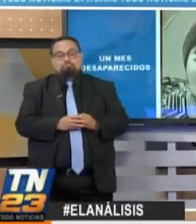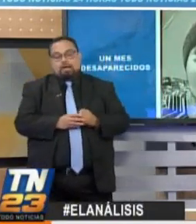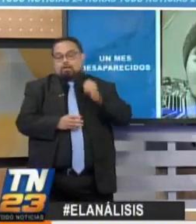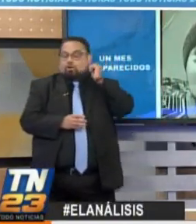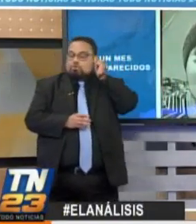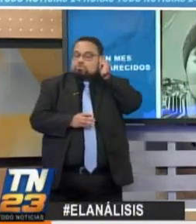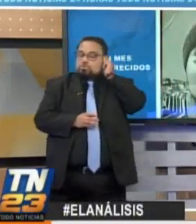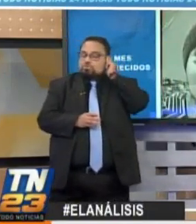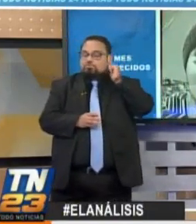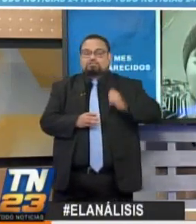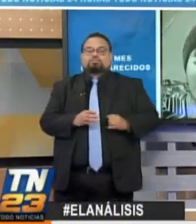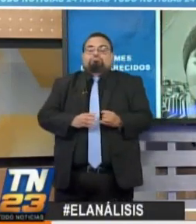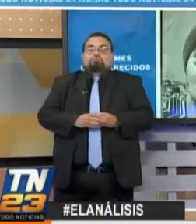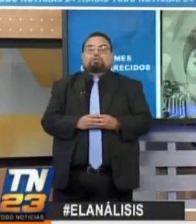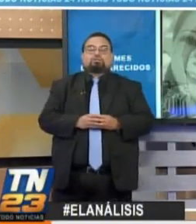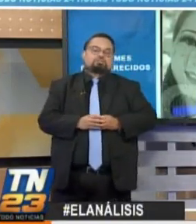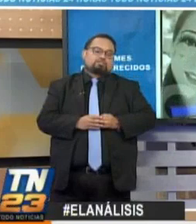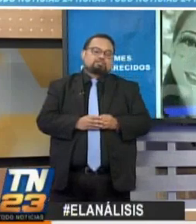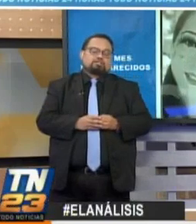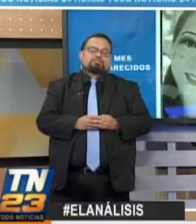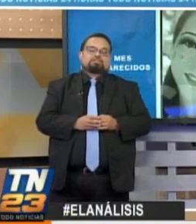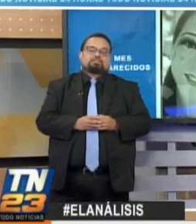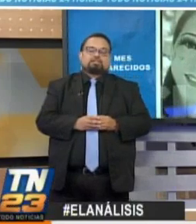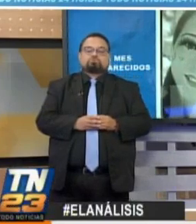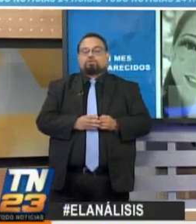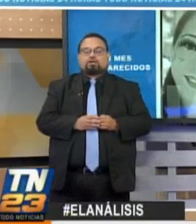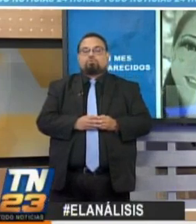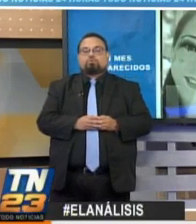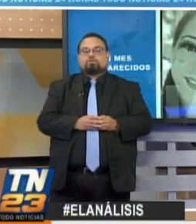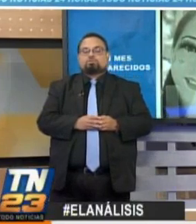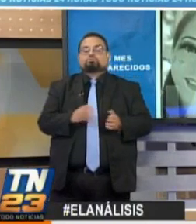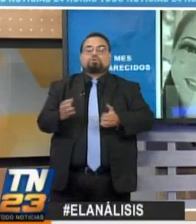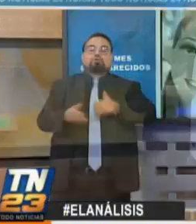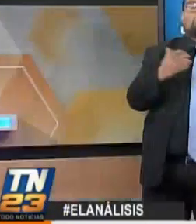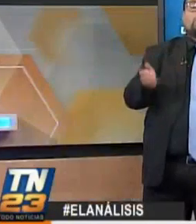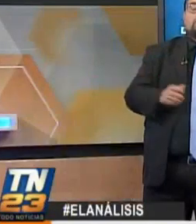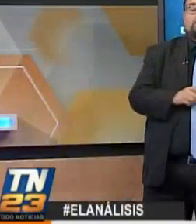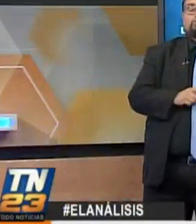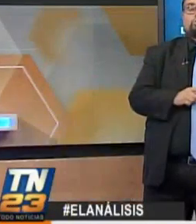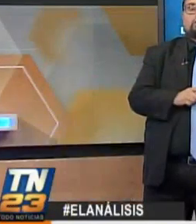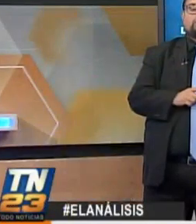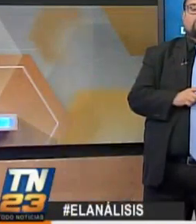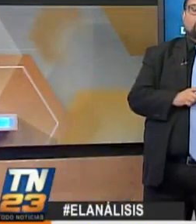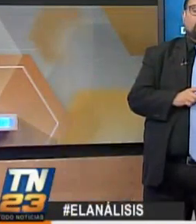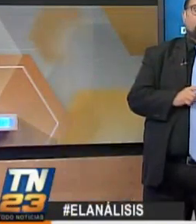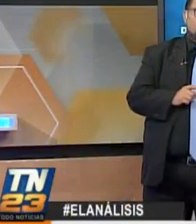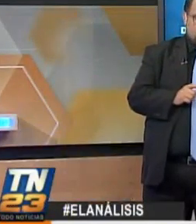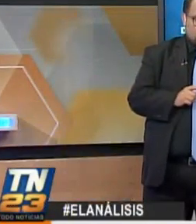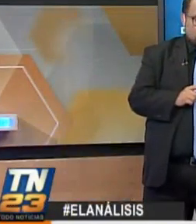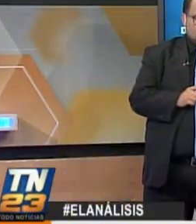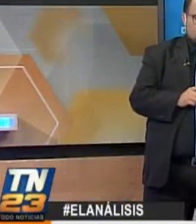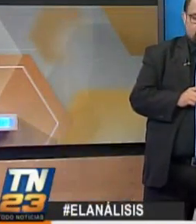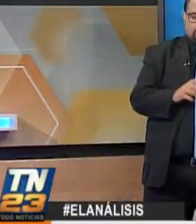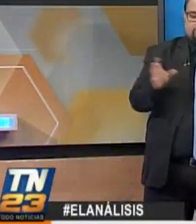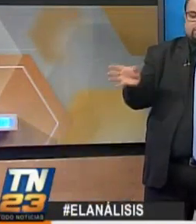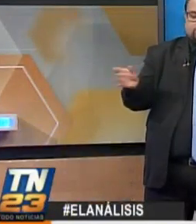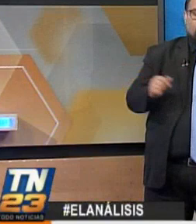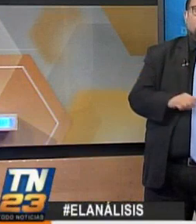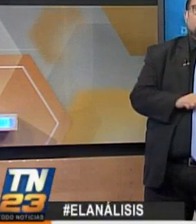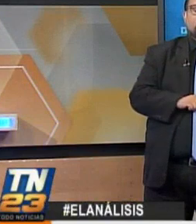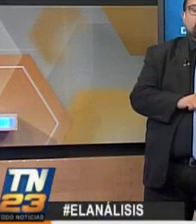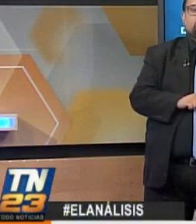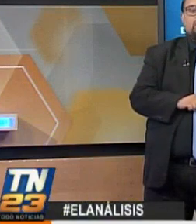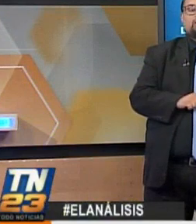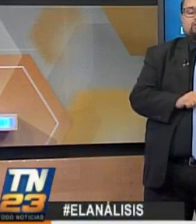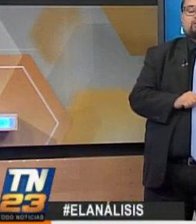algunos de los avances importantes es esto que acabo de mencionar, el hecho del entorno, el entorno de la víctima, el